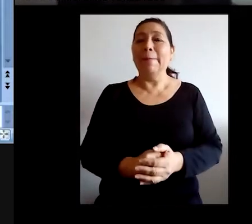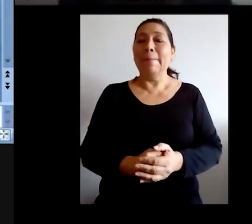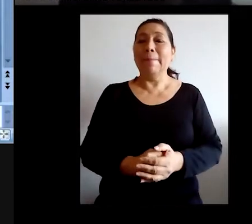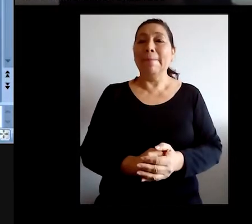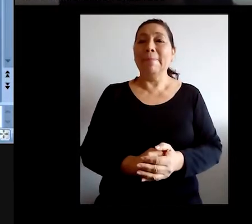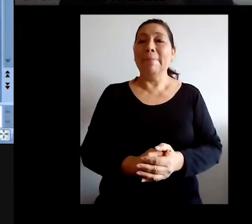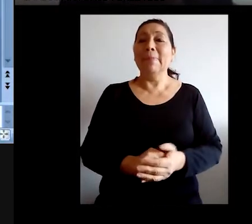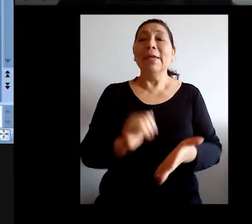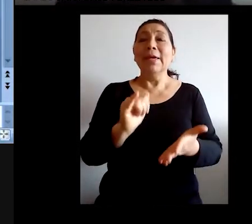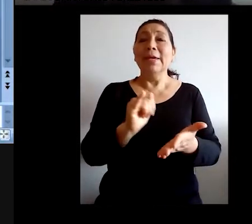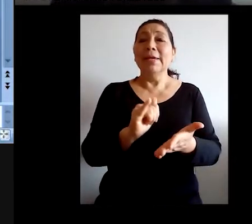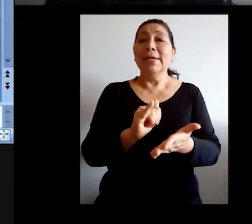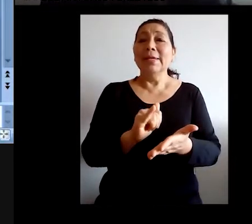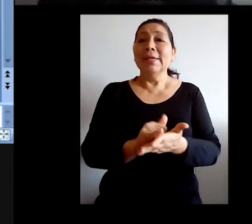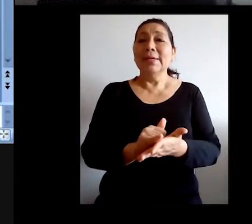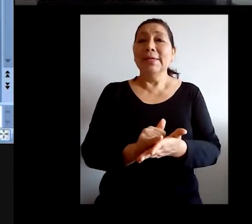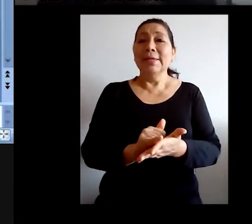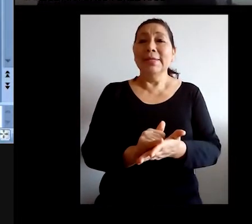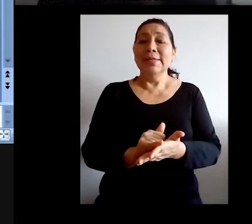que